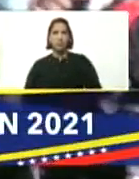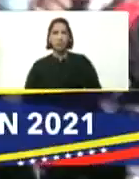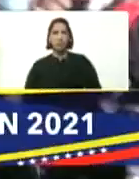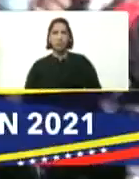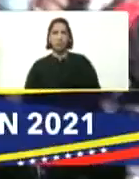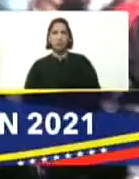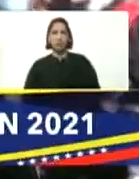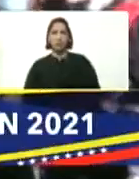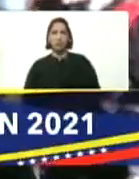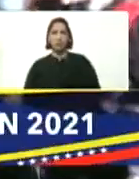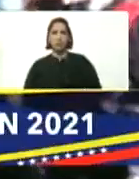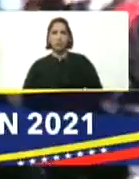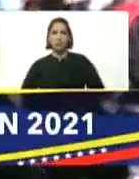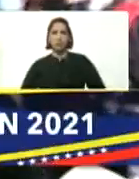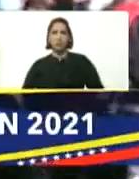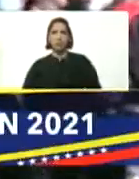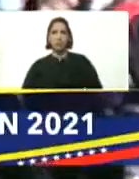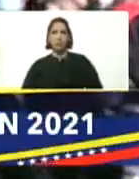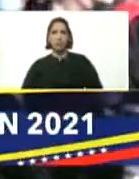Tunisiens à la Biennale